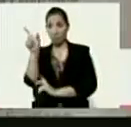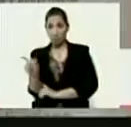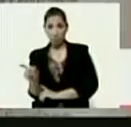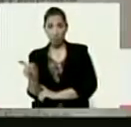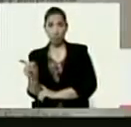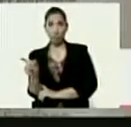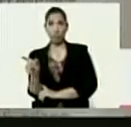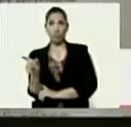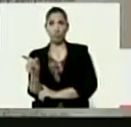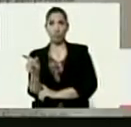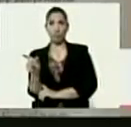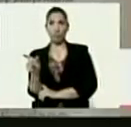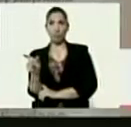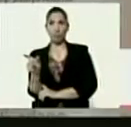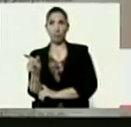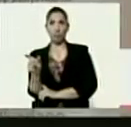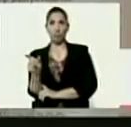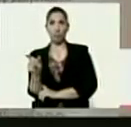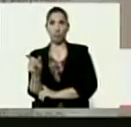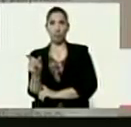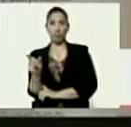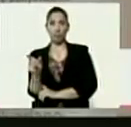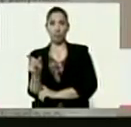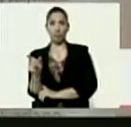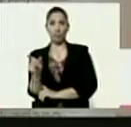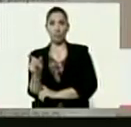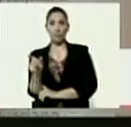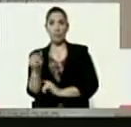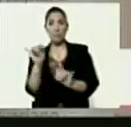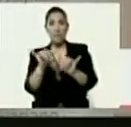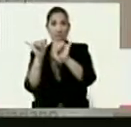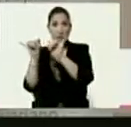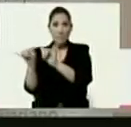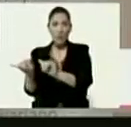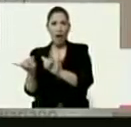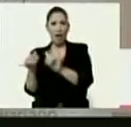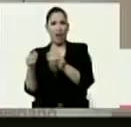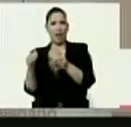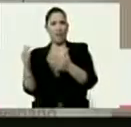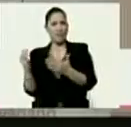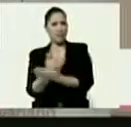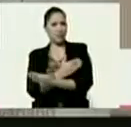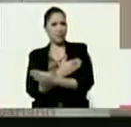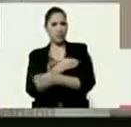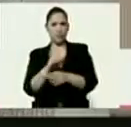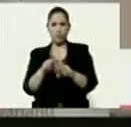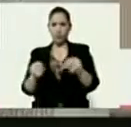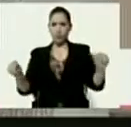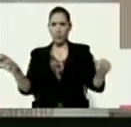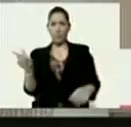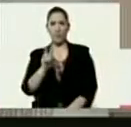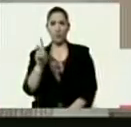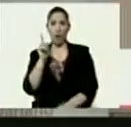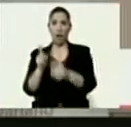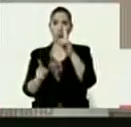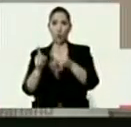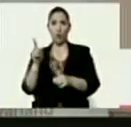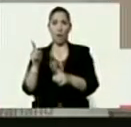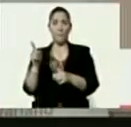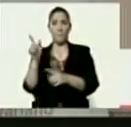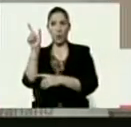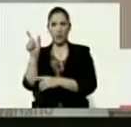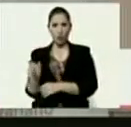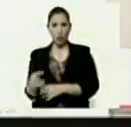que desdeña hasta la misma integridad del territorio de Venezuela en alguna posición real de